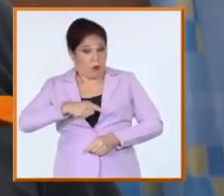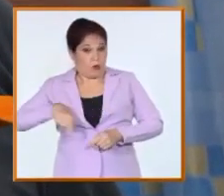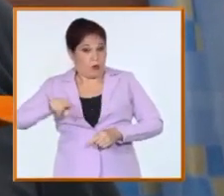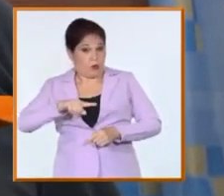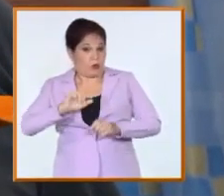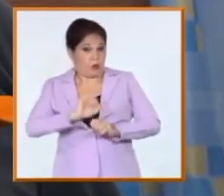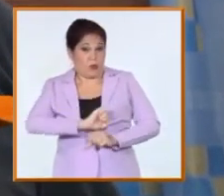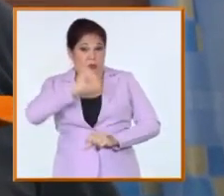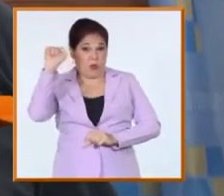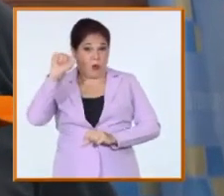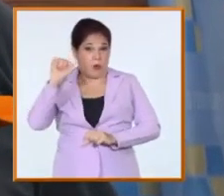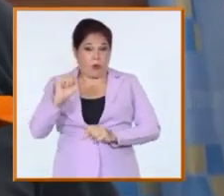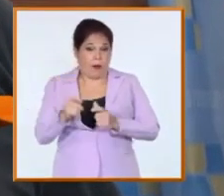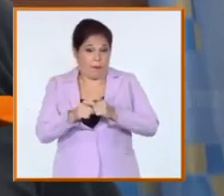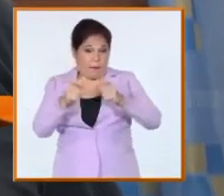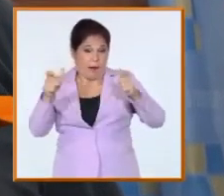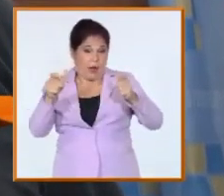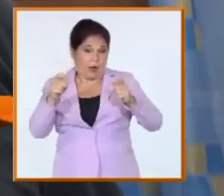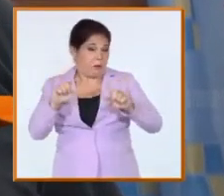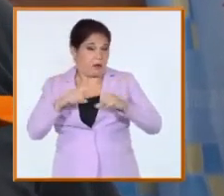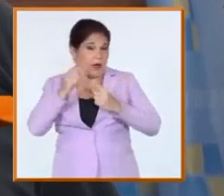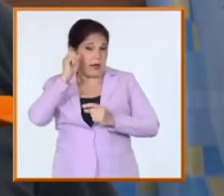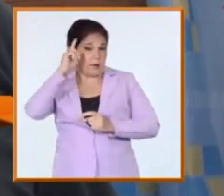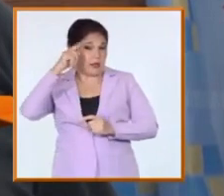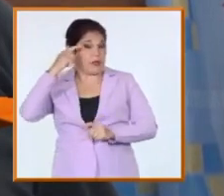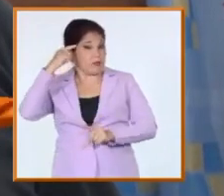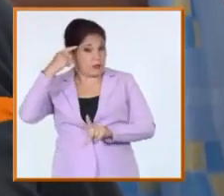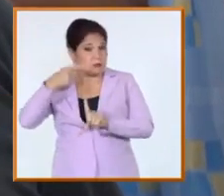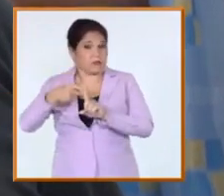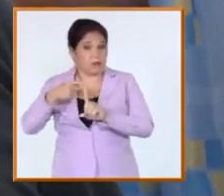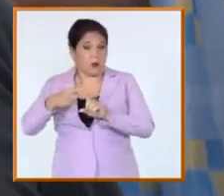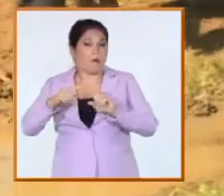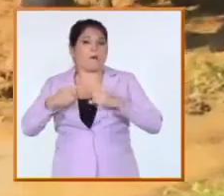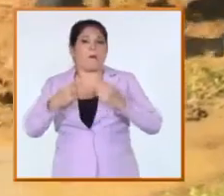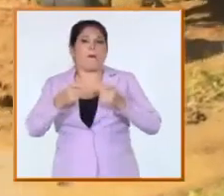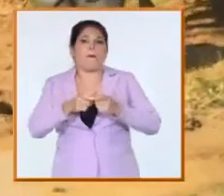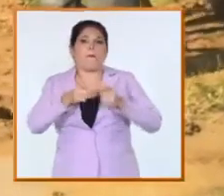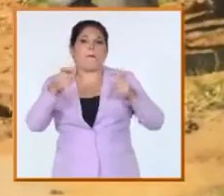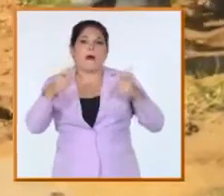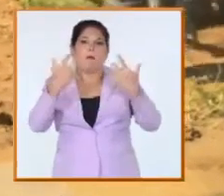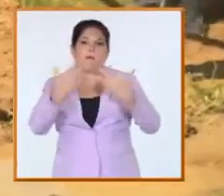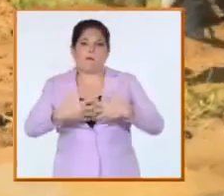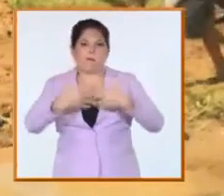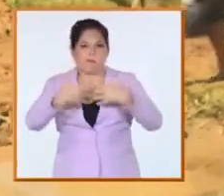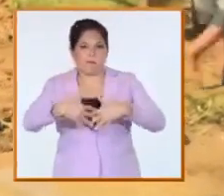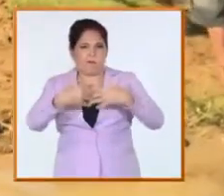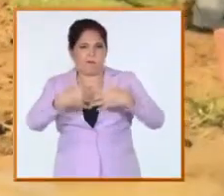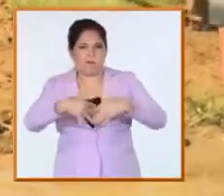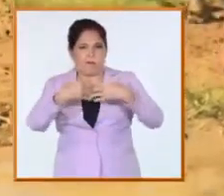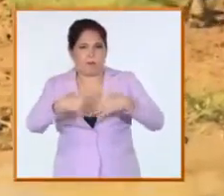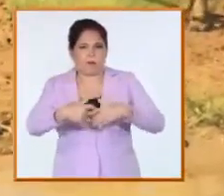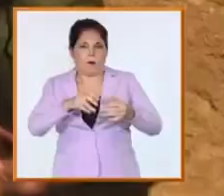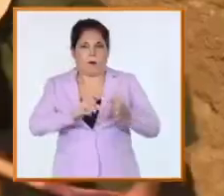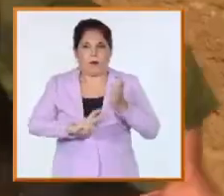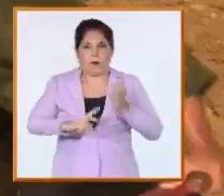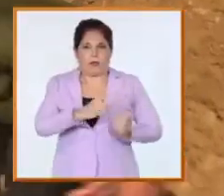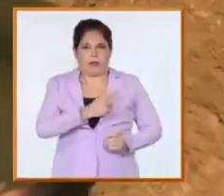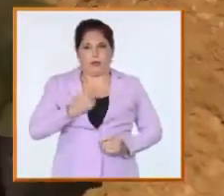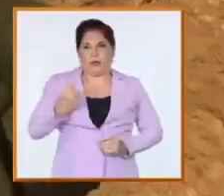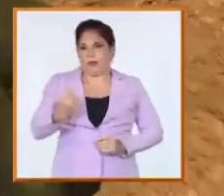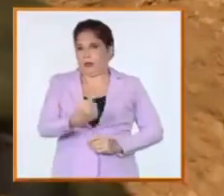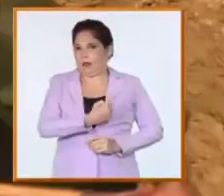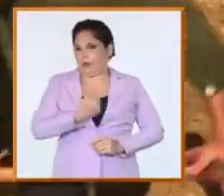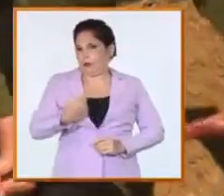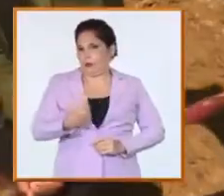dado experiencias muy positivas nos ha aumentado las capacidades productivas en la provincia y